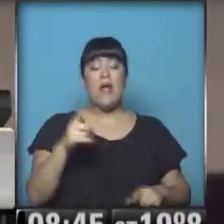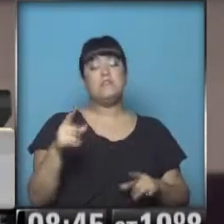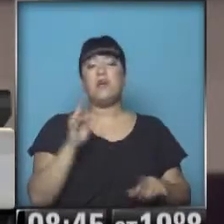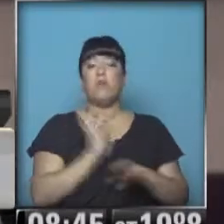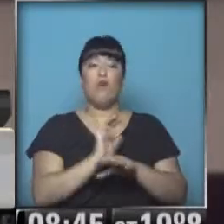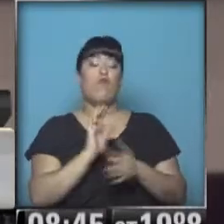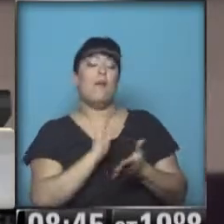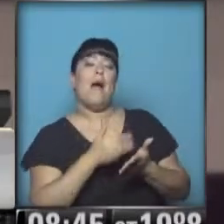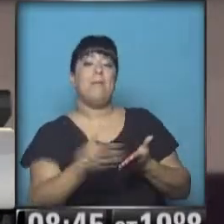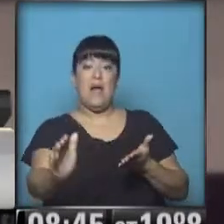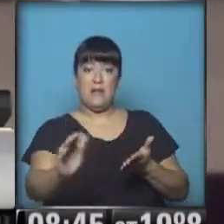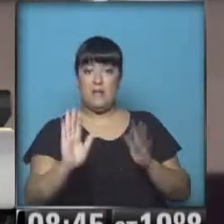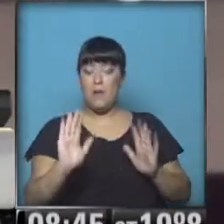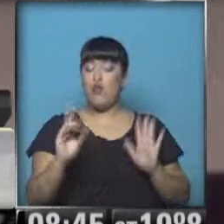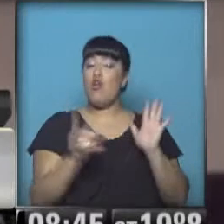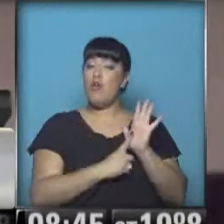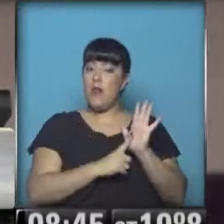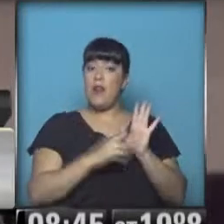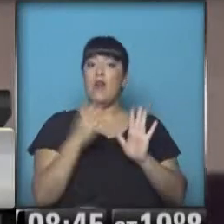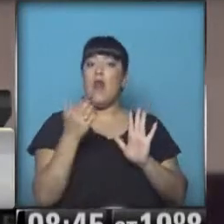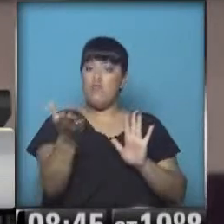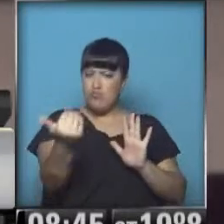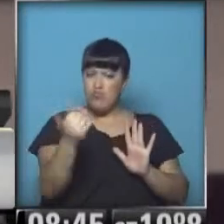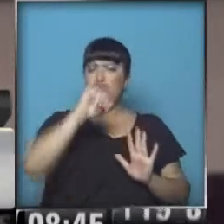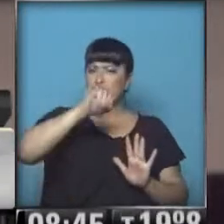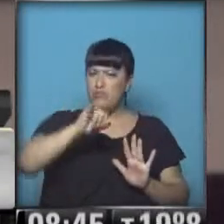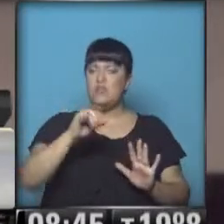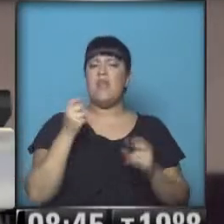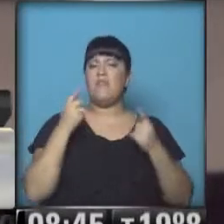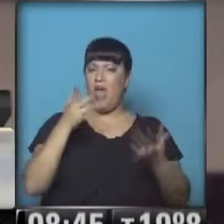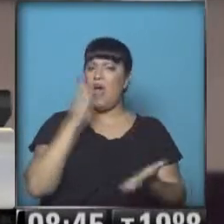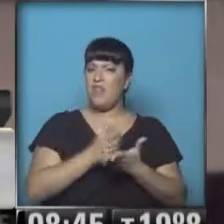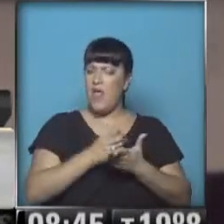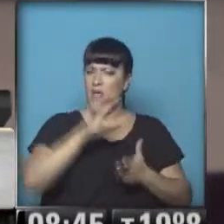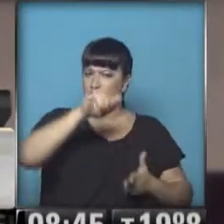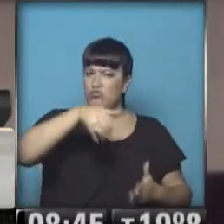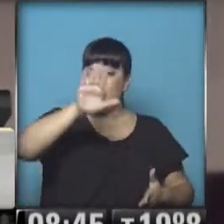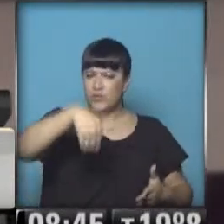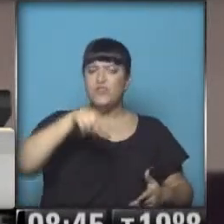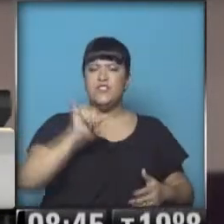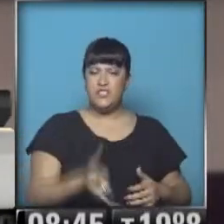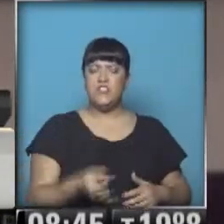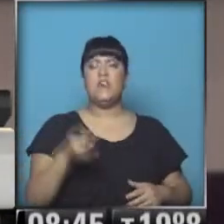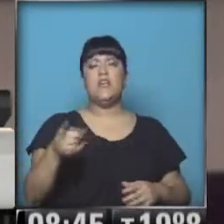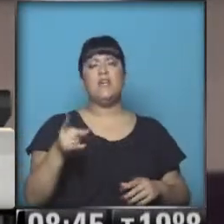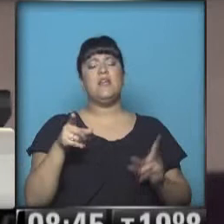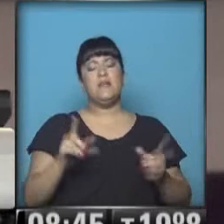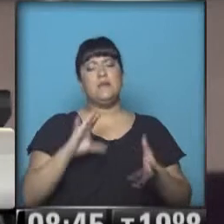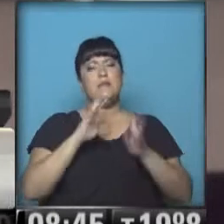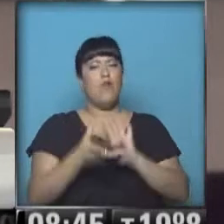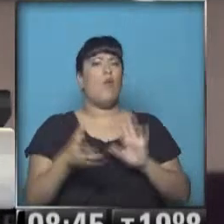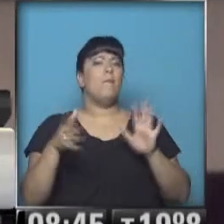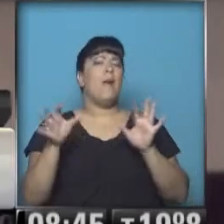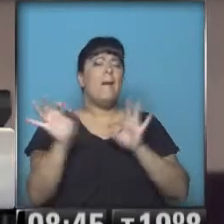excluida el proceso en las reglas nuevas la traen le dan derechos muy muy específicos y así como se regula una medida